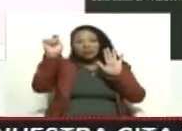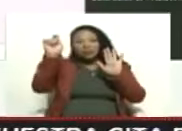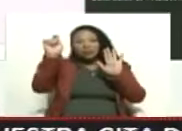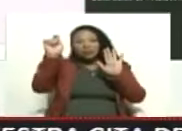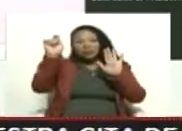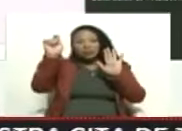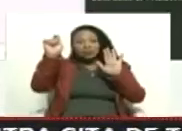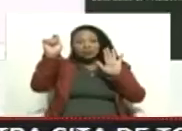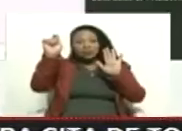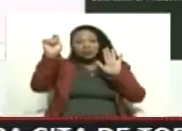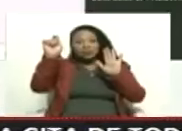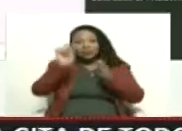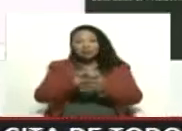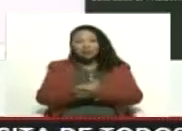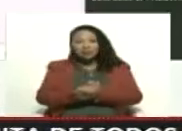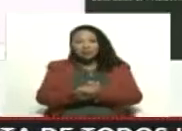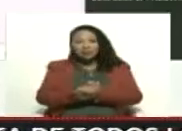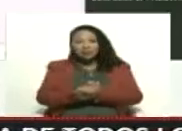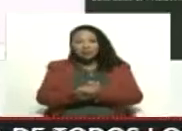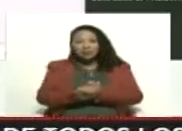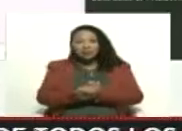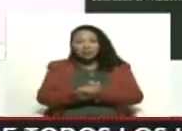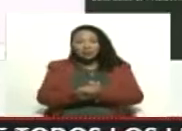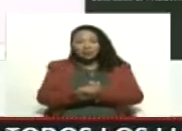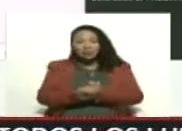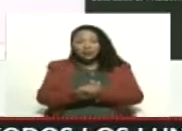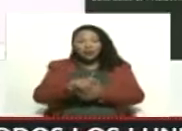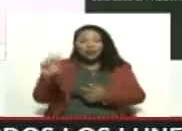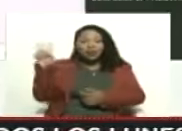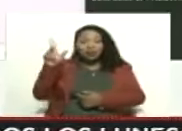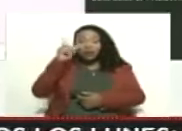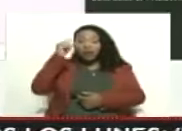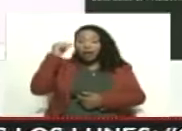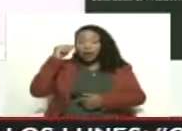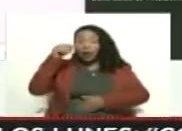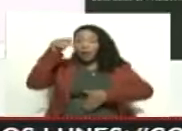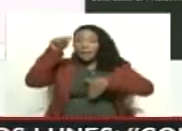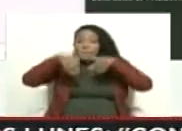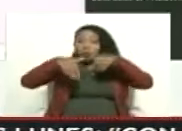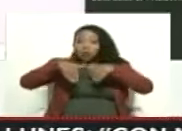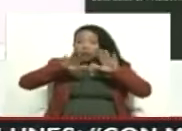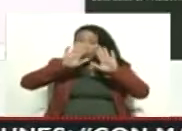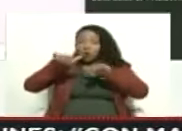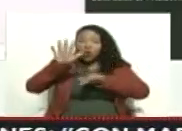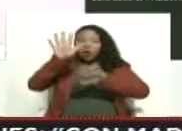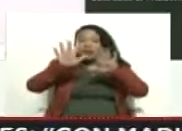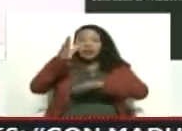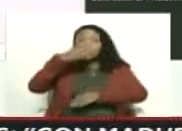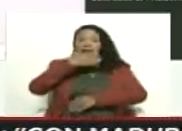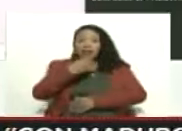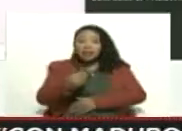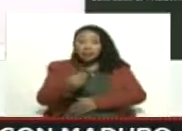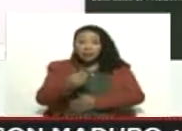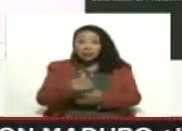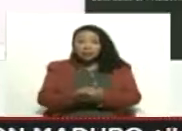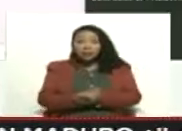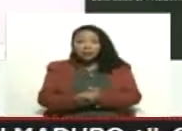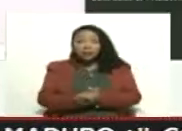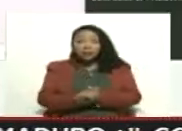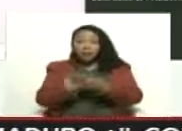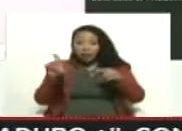y está votada por los venezolanos y las venezolanas 15 de diciembre motivo para